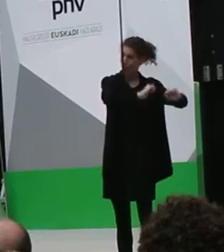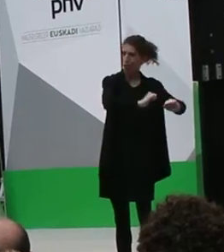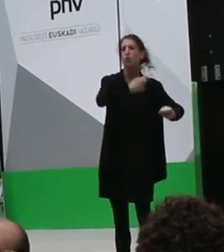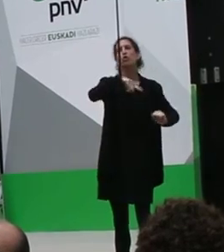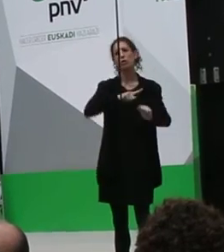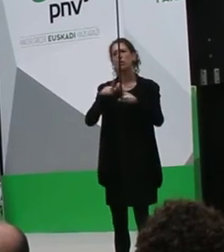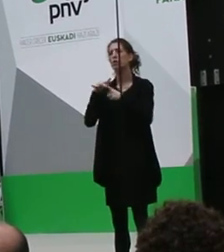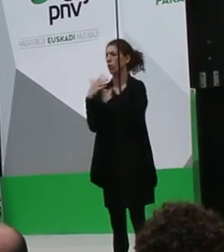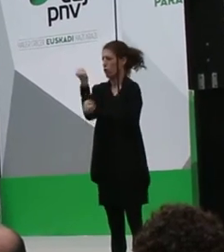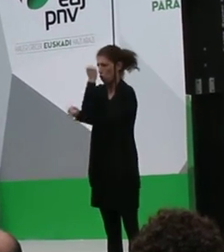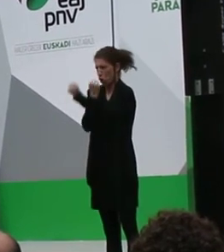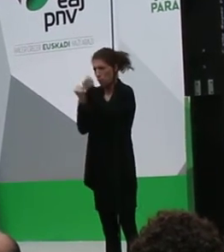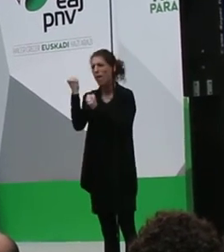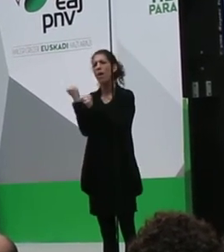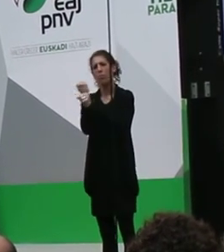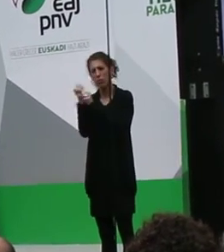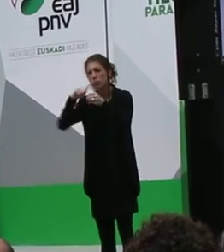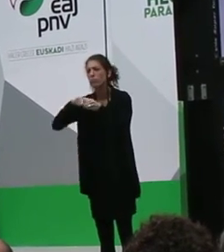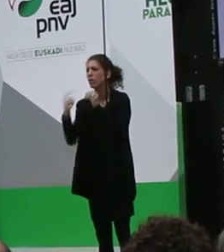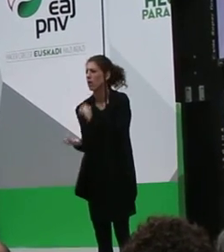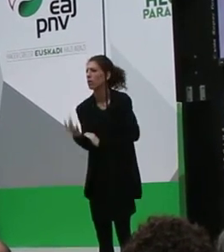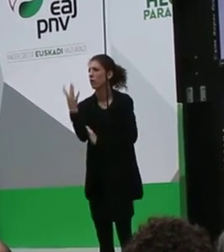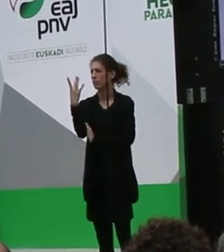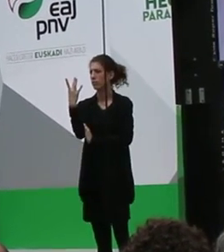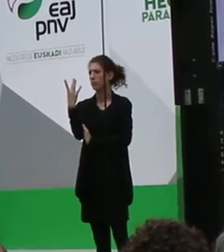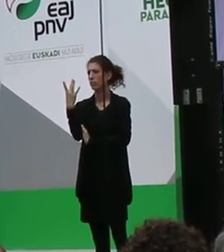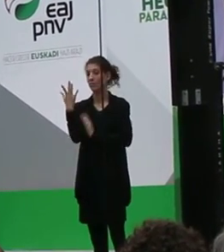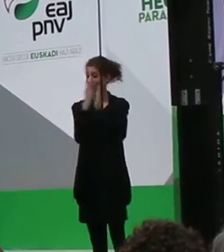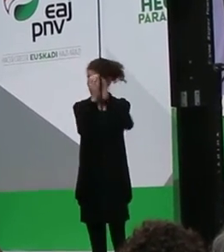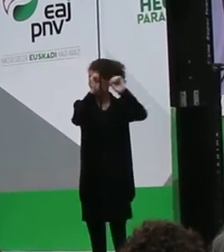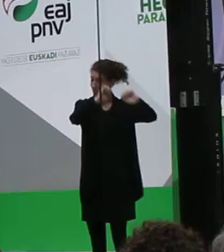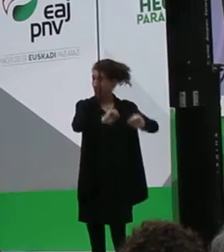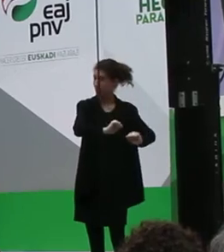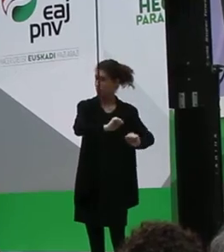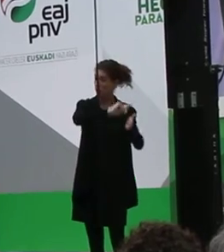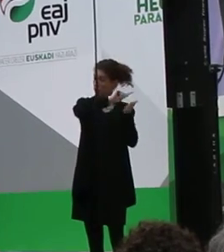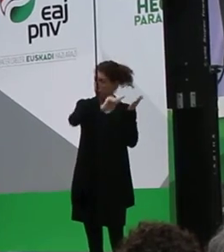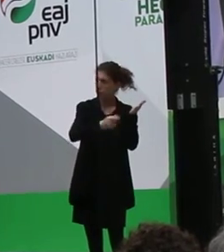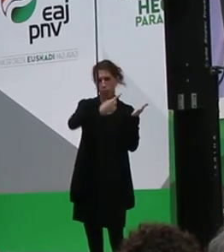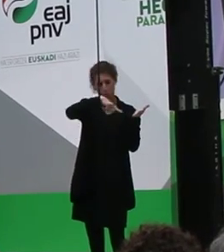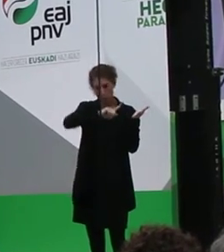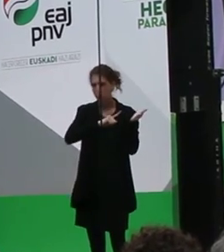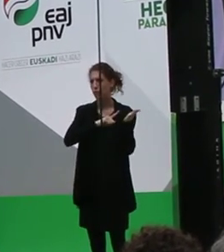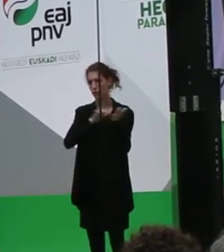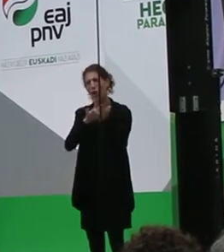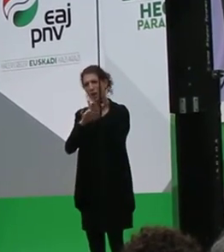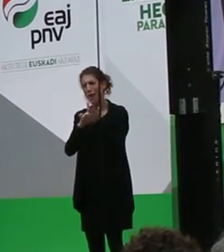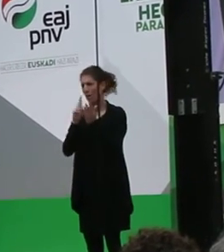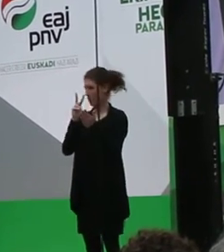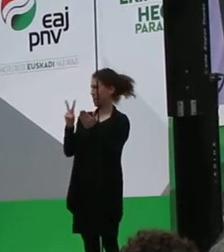y comenzar a crear empleo. Acuerdos que nos han permitido volver a contar con noticias